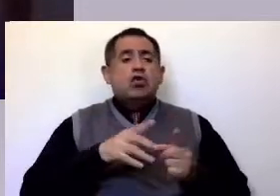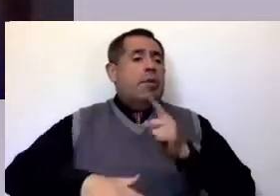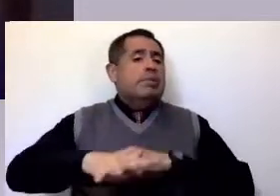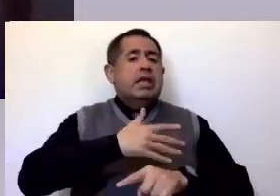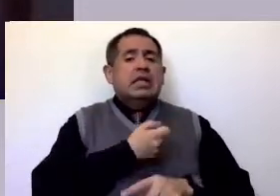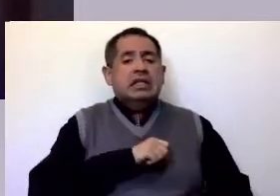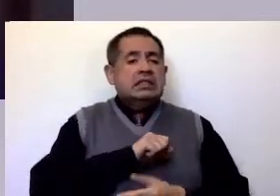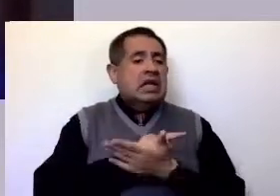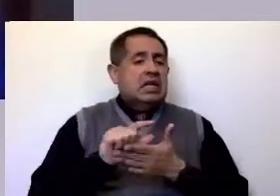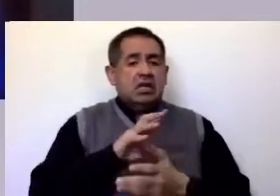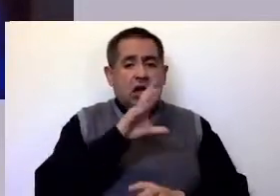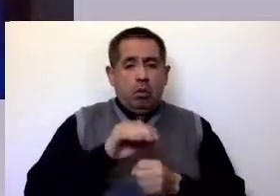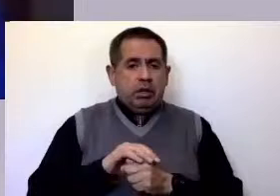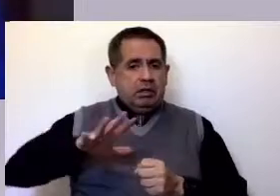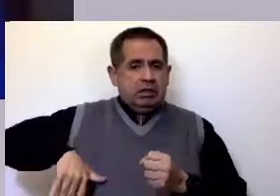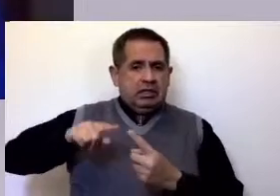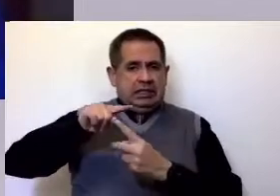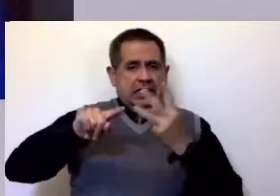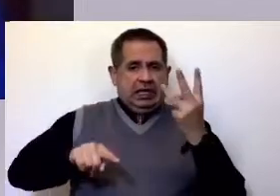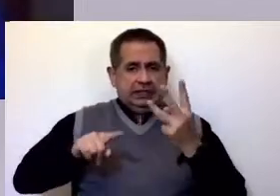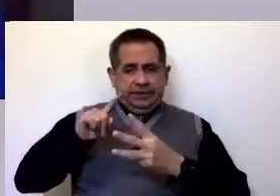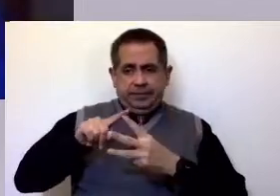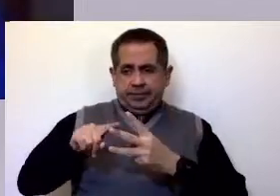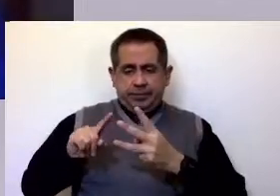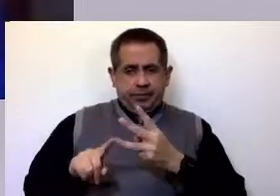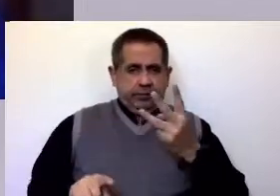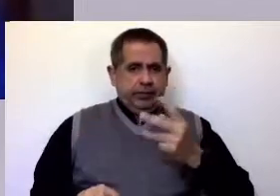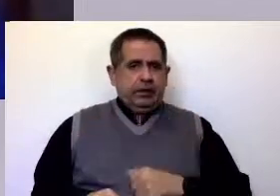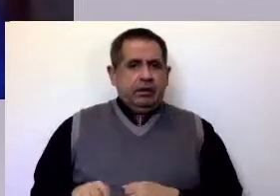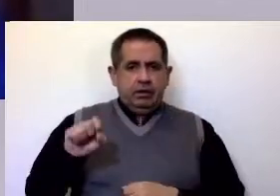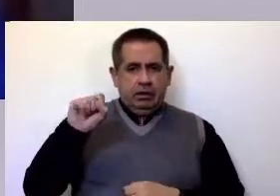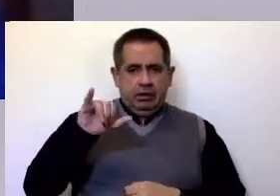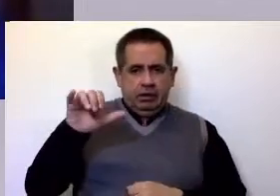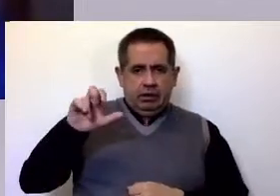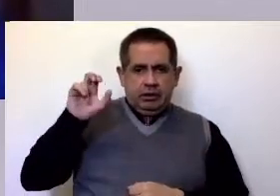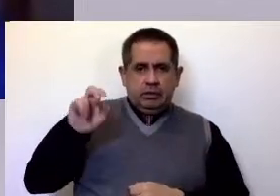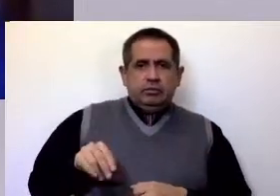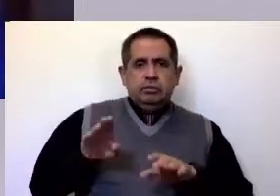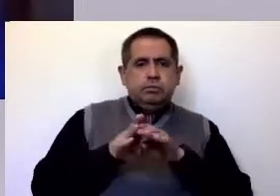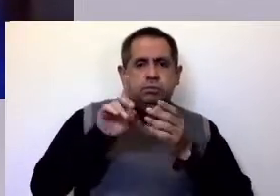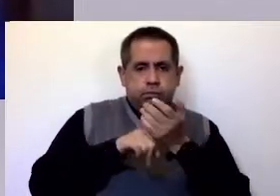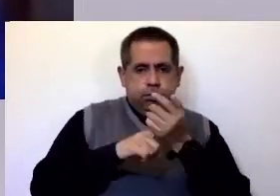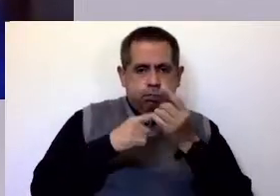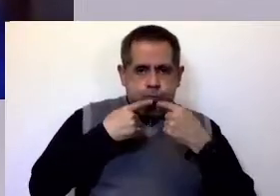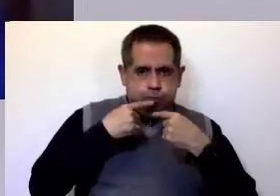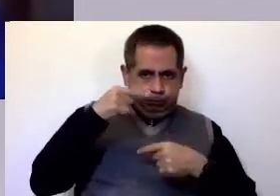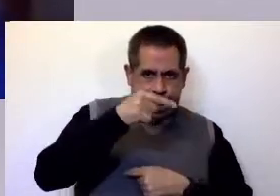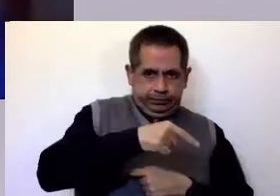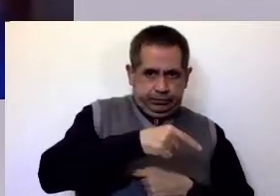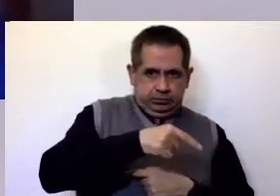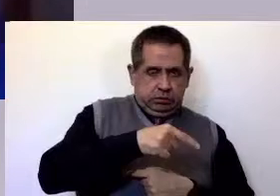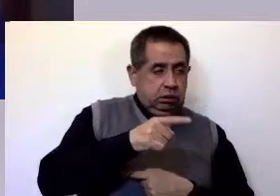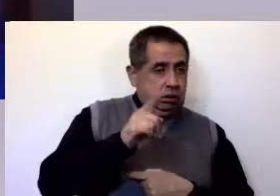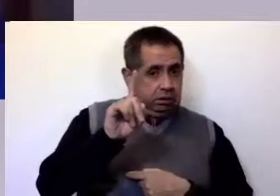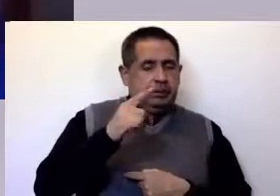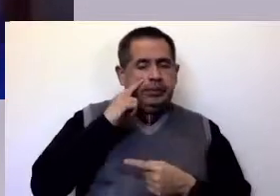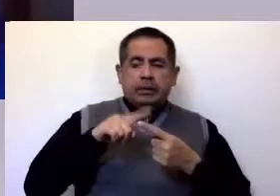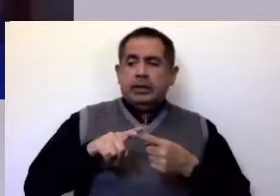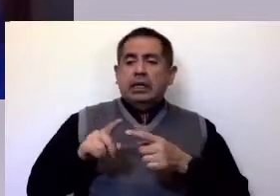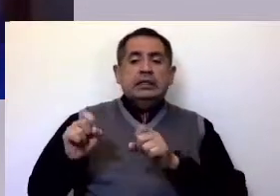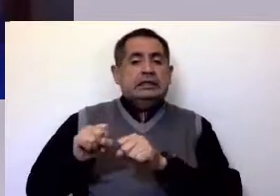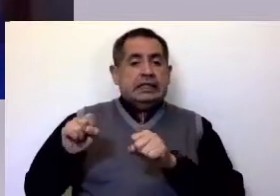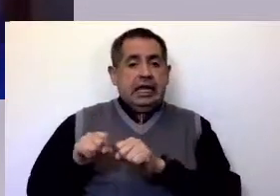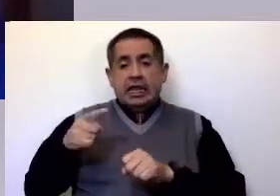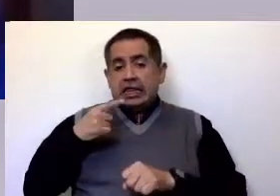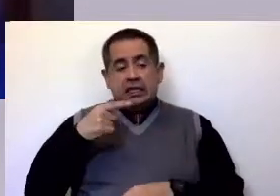los tres apartados siguientes criterios de la suprema corte sobre el interés legítimo en la primera una parte la sala precisó que el